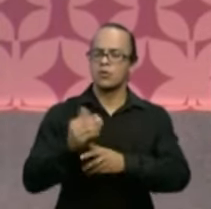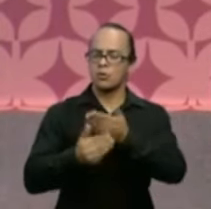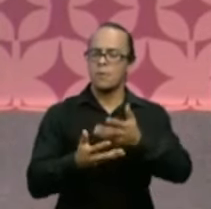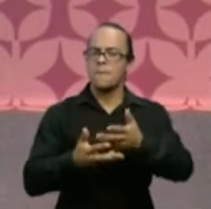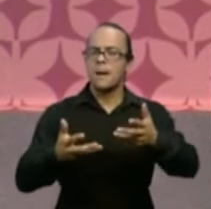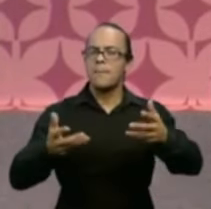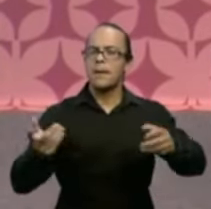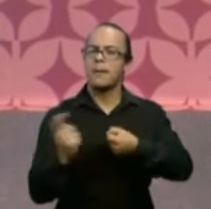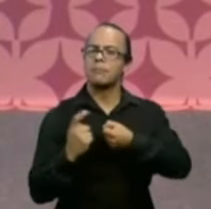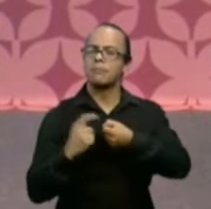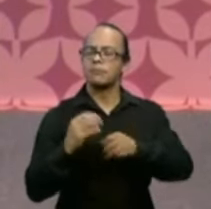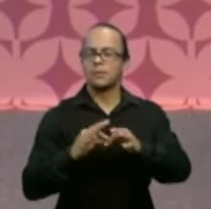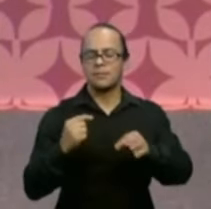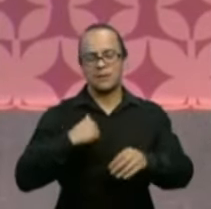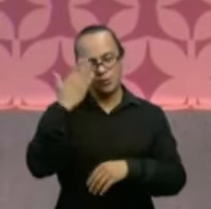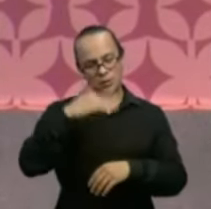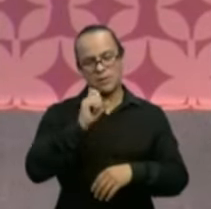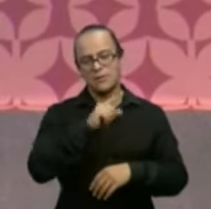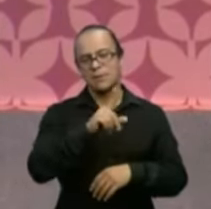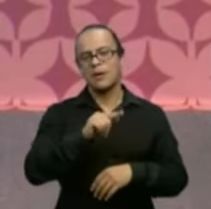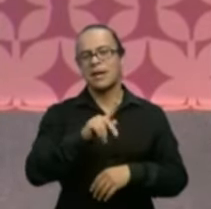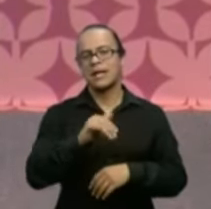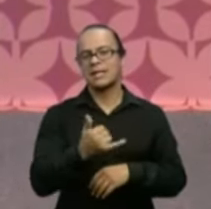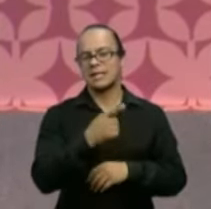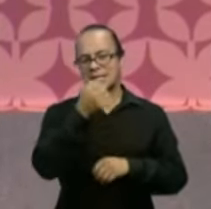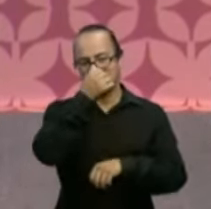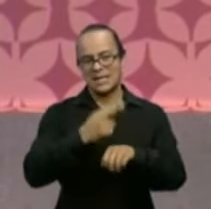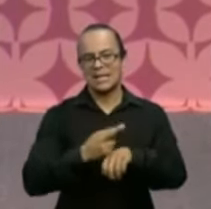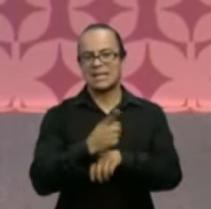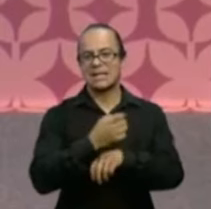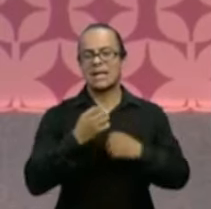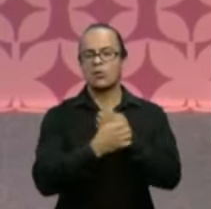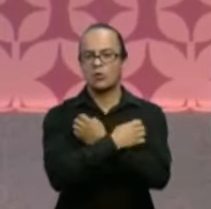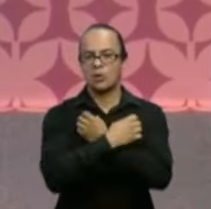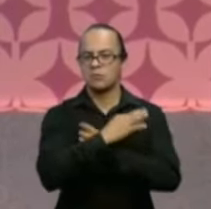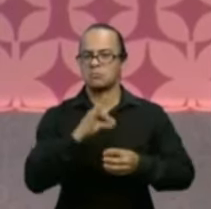mayor. Y yo sé que Leti también, el secretario de Educación, ahí nos va a apoyar.